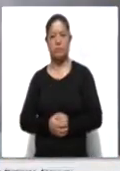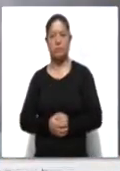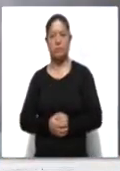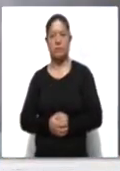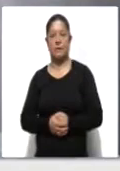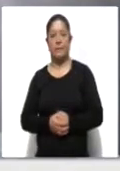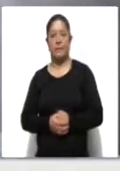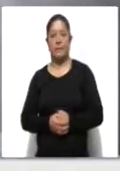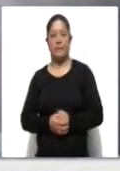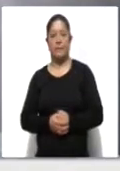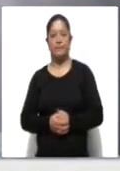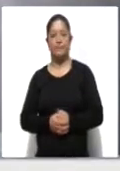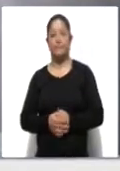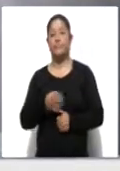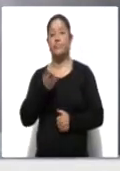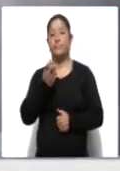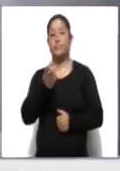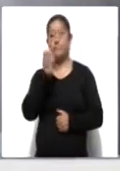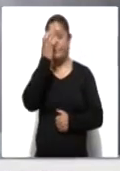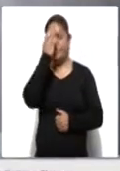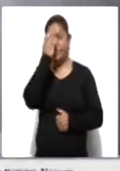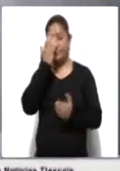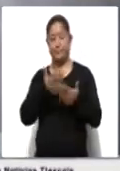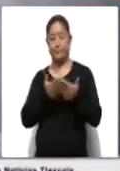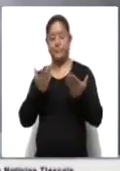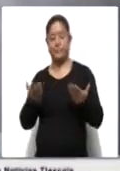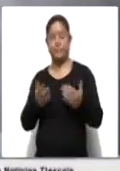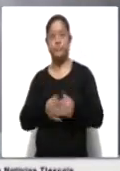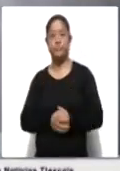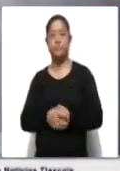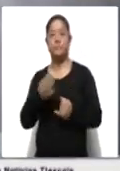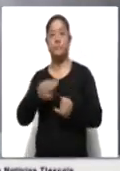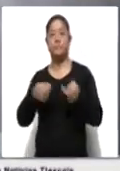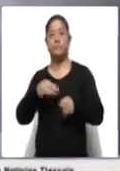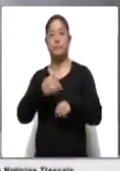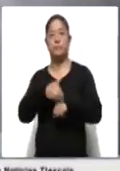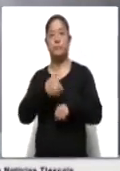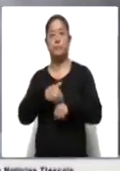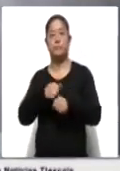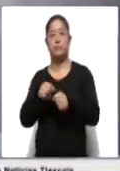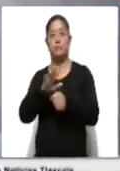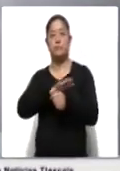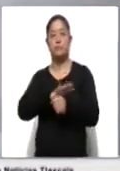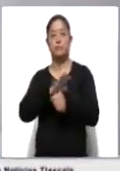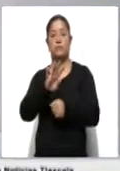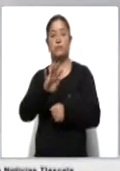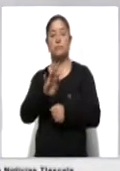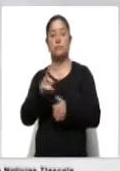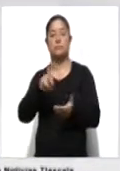Y precisamente es momento de conocer las últimas cifras de casos de COVID-19 en la entidad.